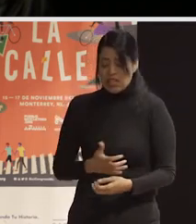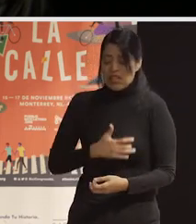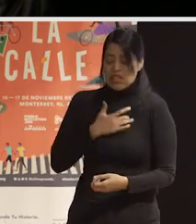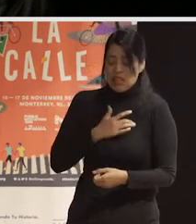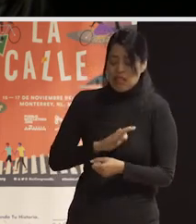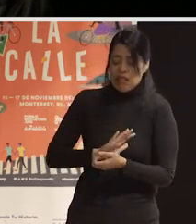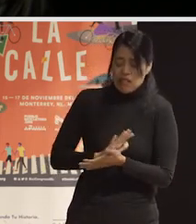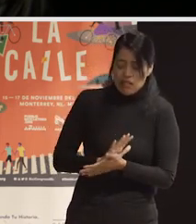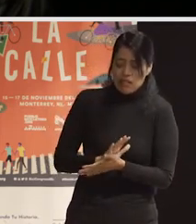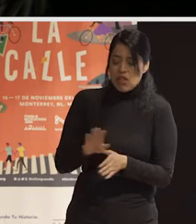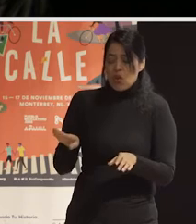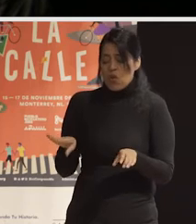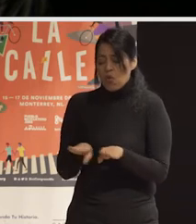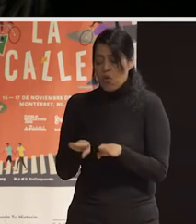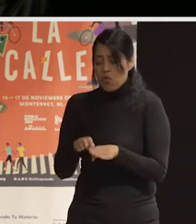qué